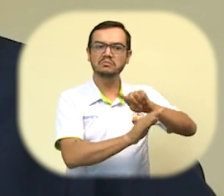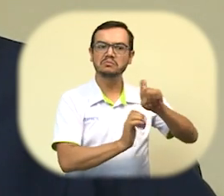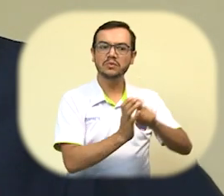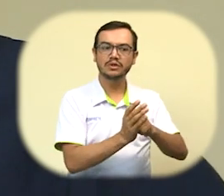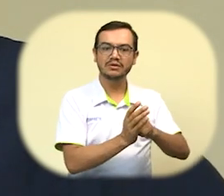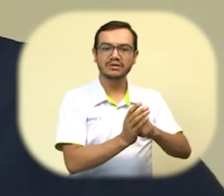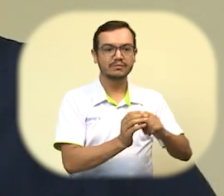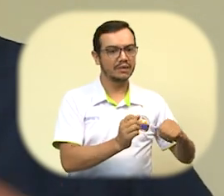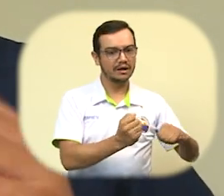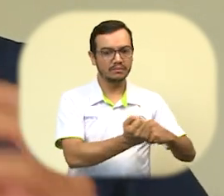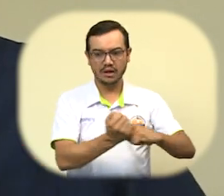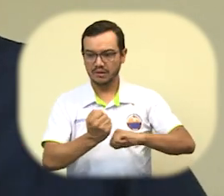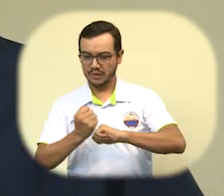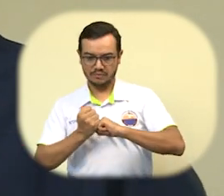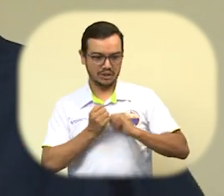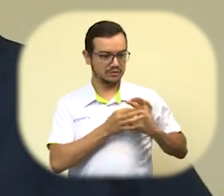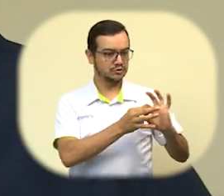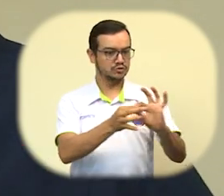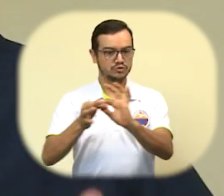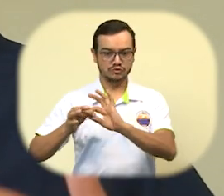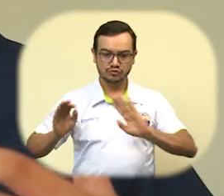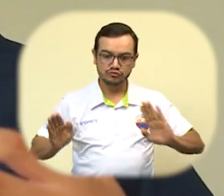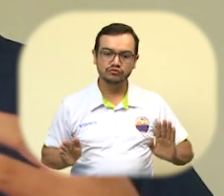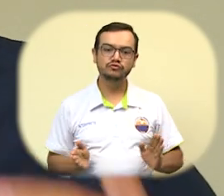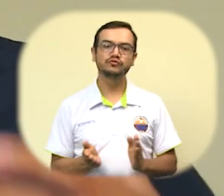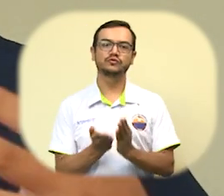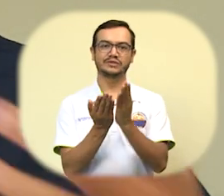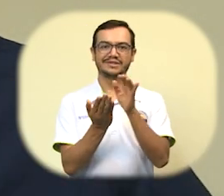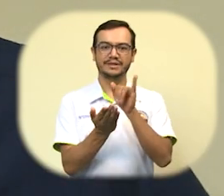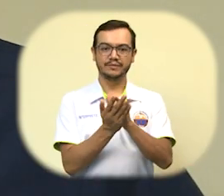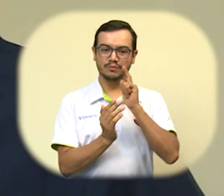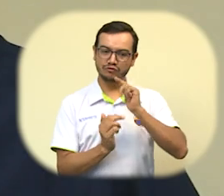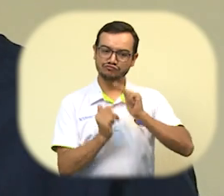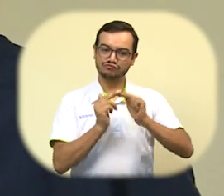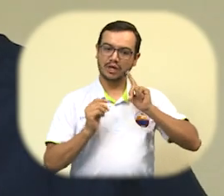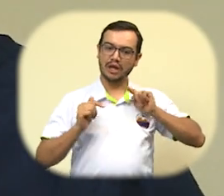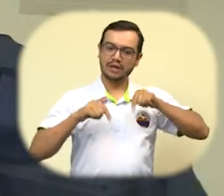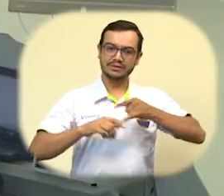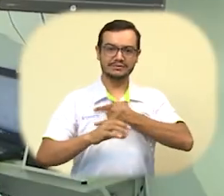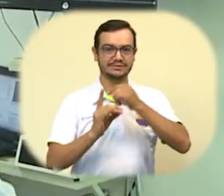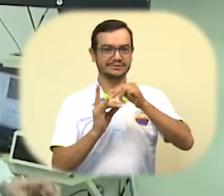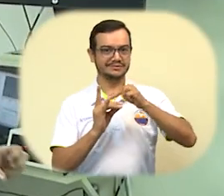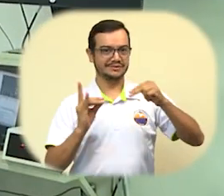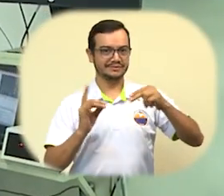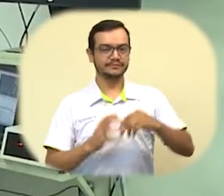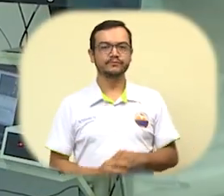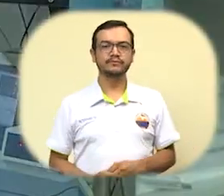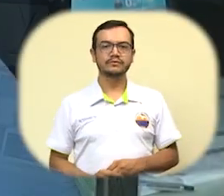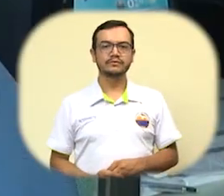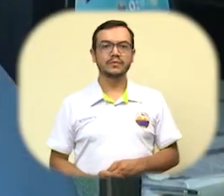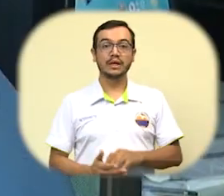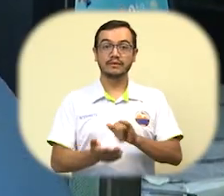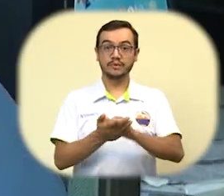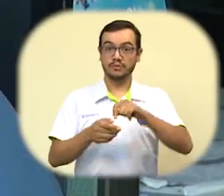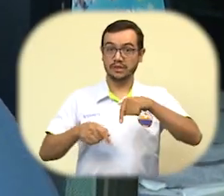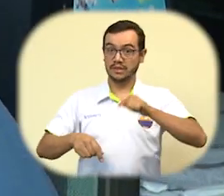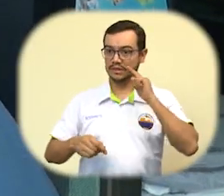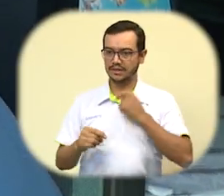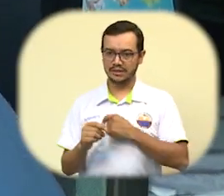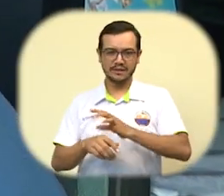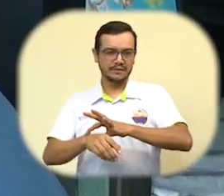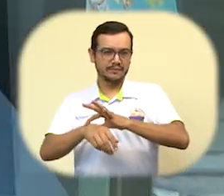pues perfecciona y va llevando esa conjetura entre las cosas que se buscan en la universidad. En el campo de